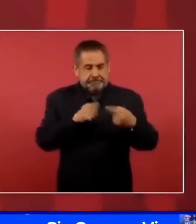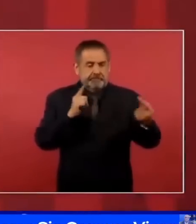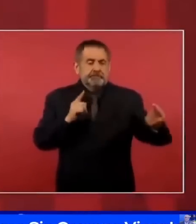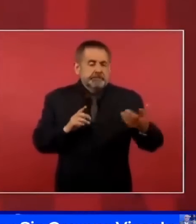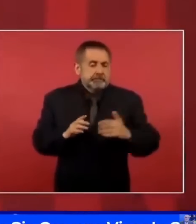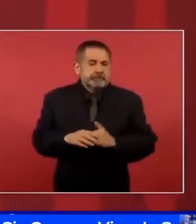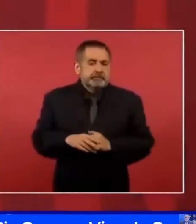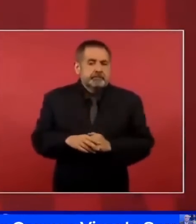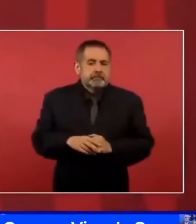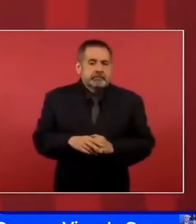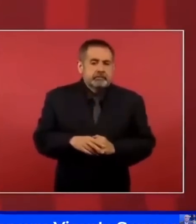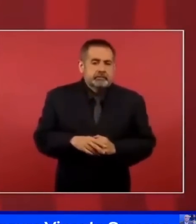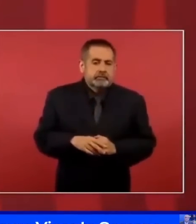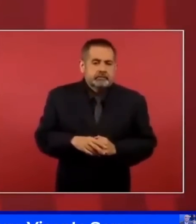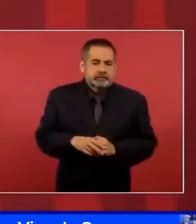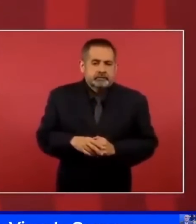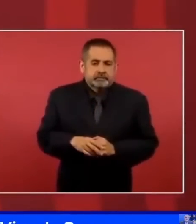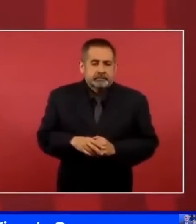Ellos